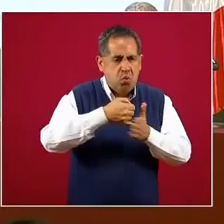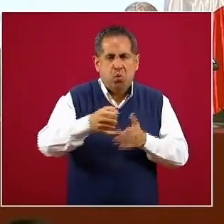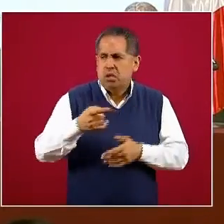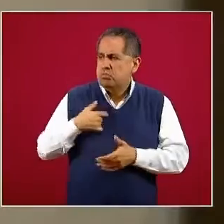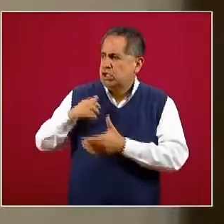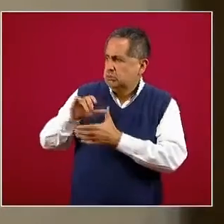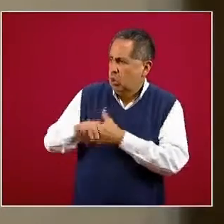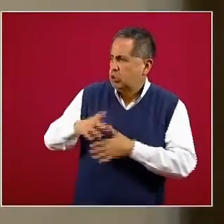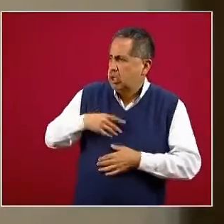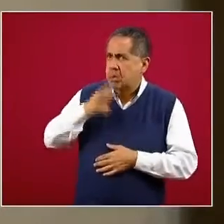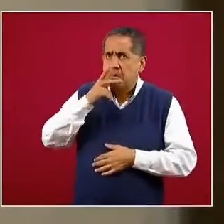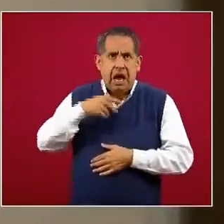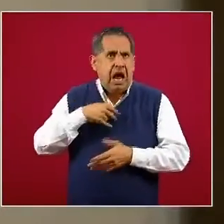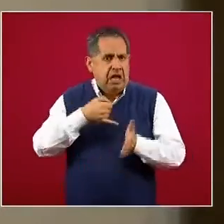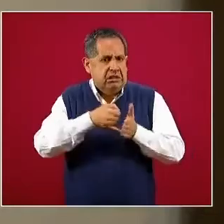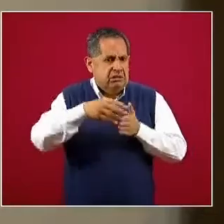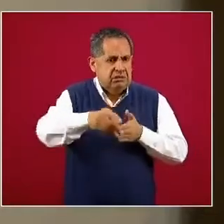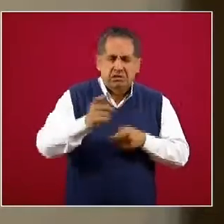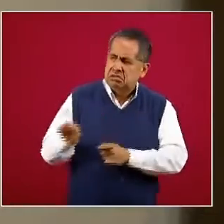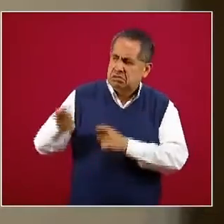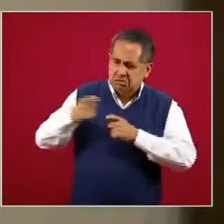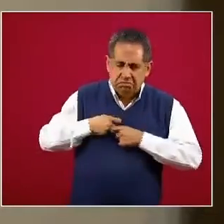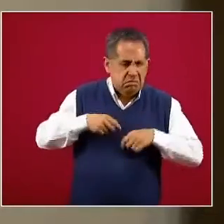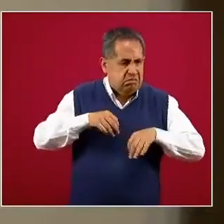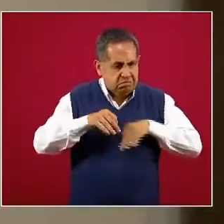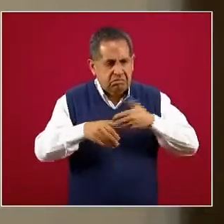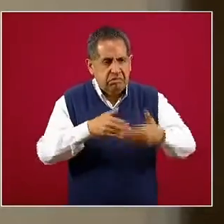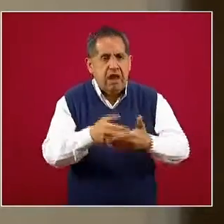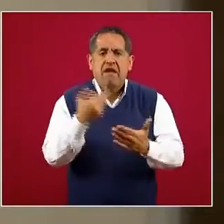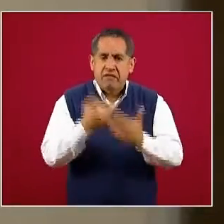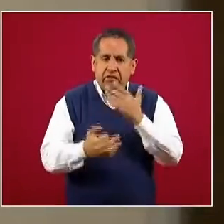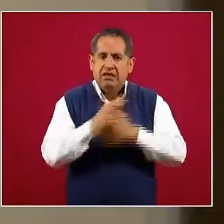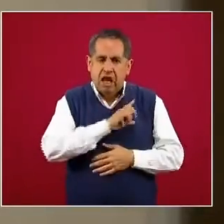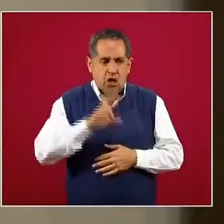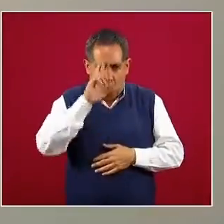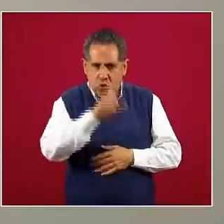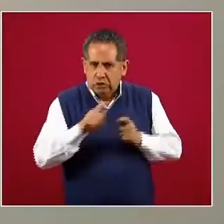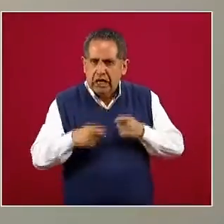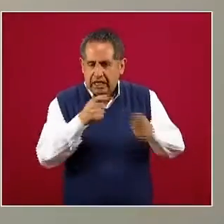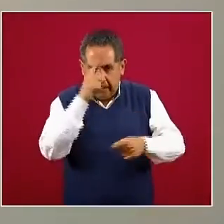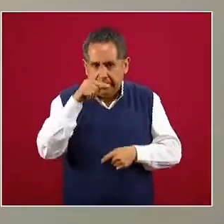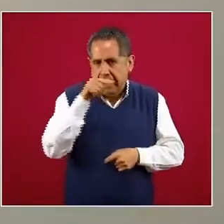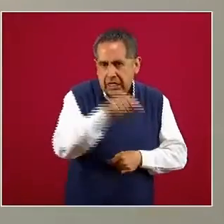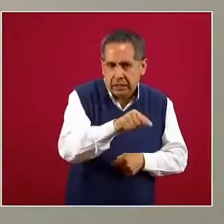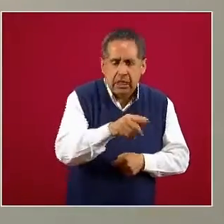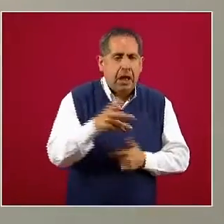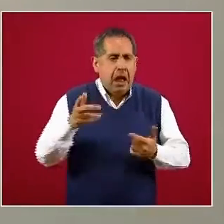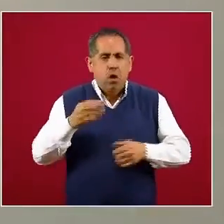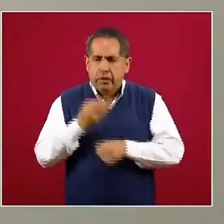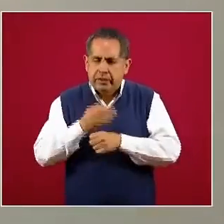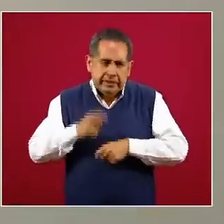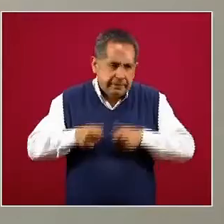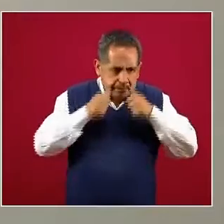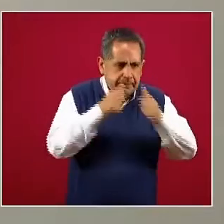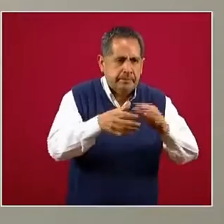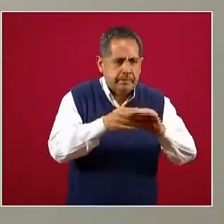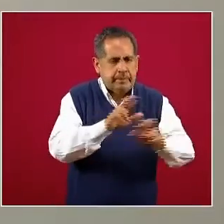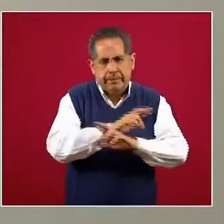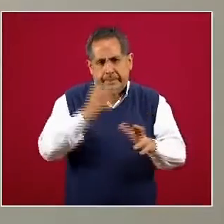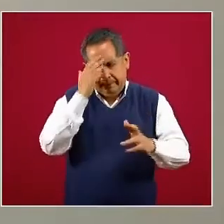de los campesinos, pero no solo los derechos agrarios, sino los derechos humanos, y que esta